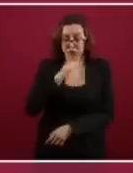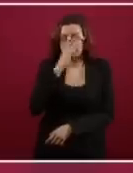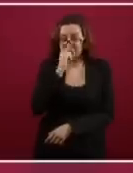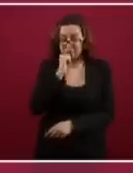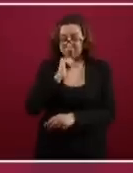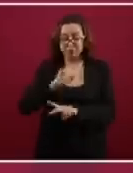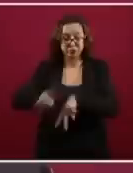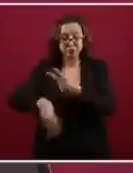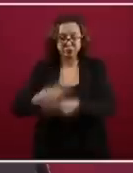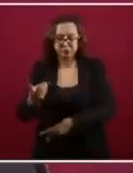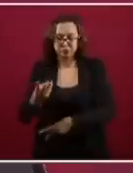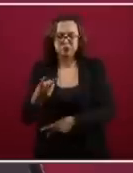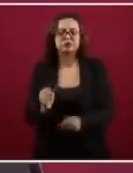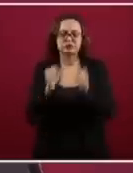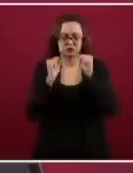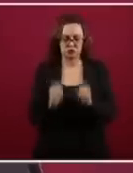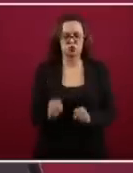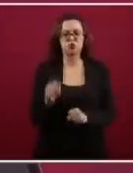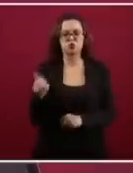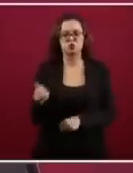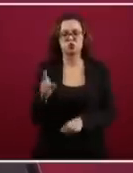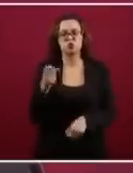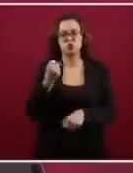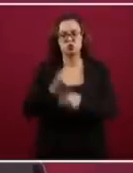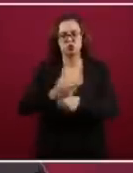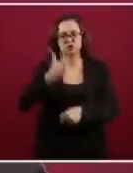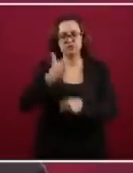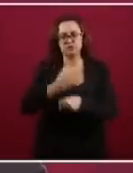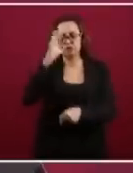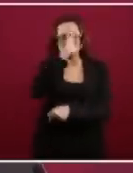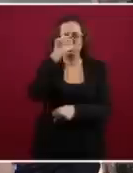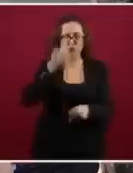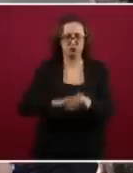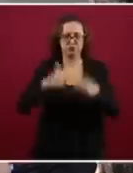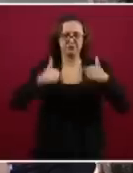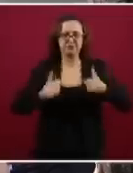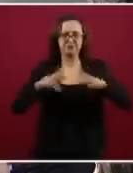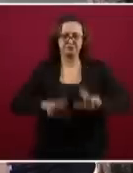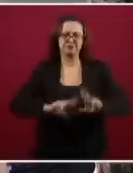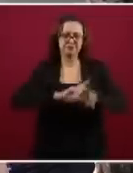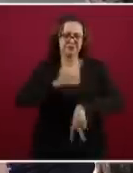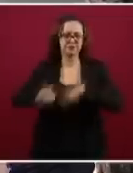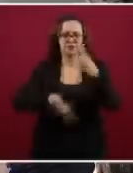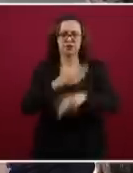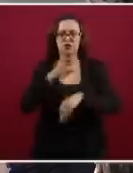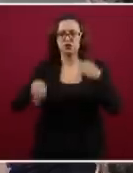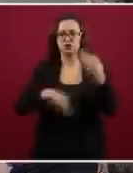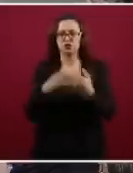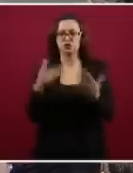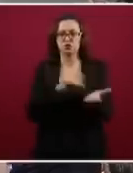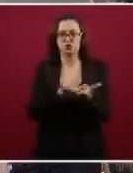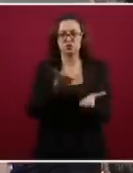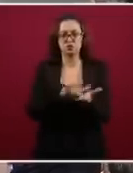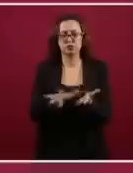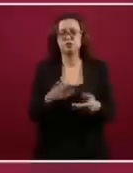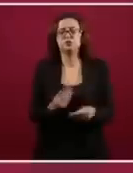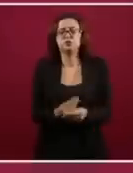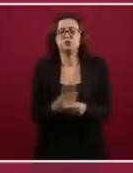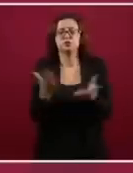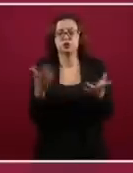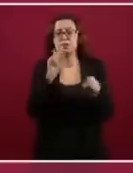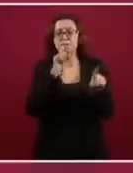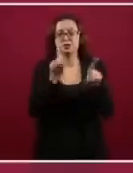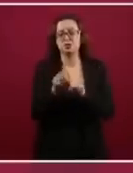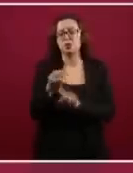sin duda va a estar la Secretaría de Cultura y vamos a apoyar todo eso. Ah, claro, Miguel